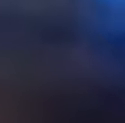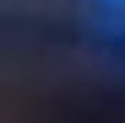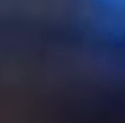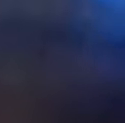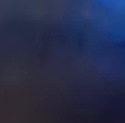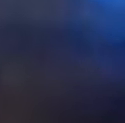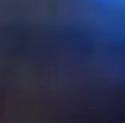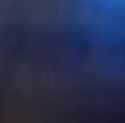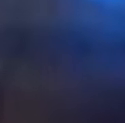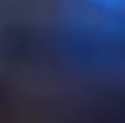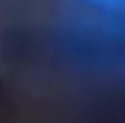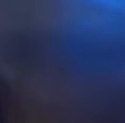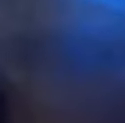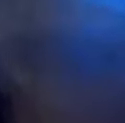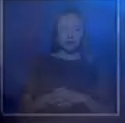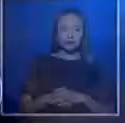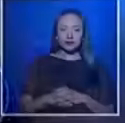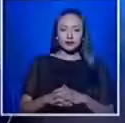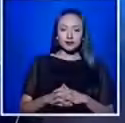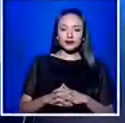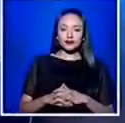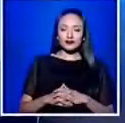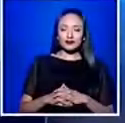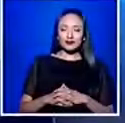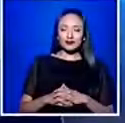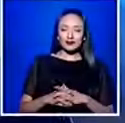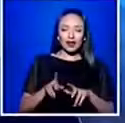Esto es Televistazo en la Comunidad.